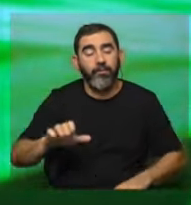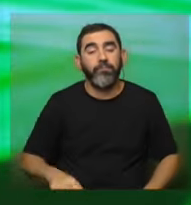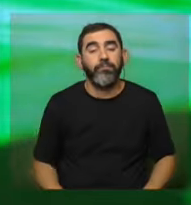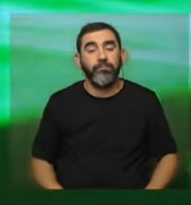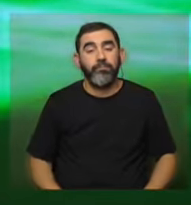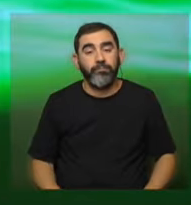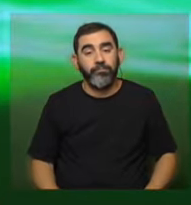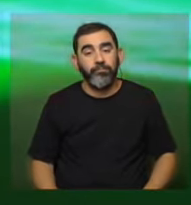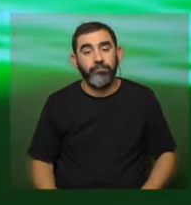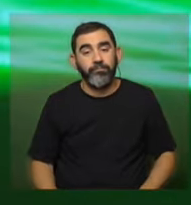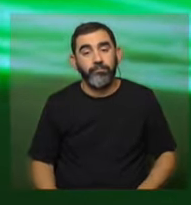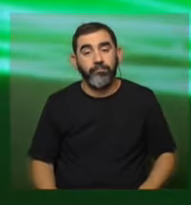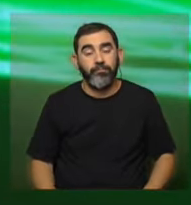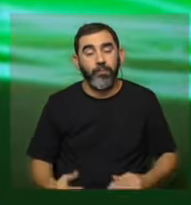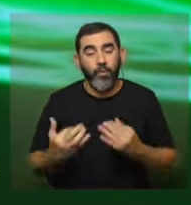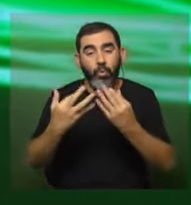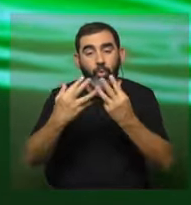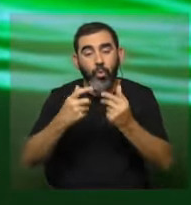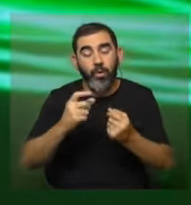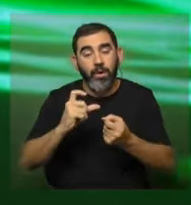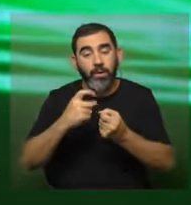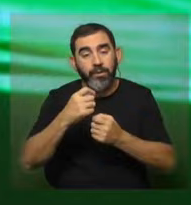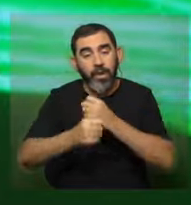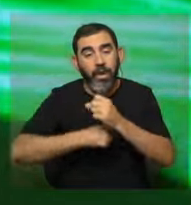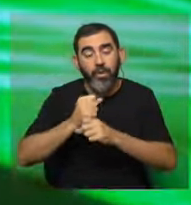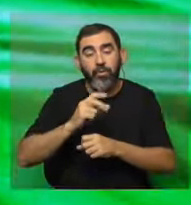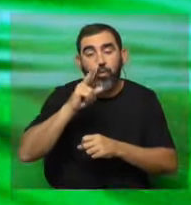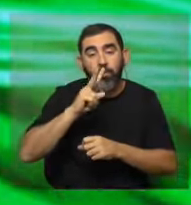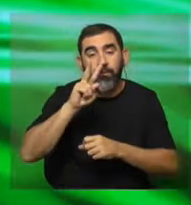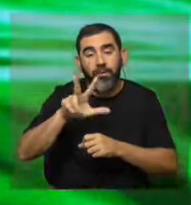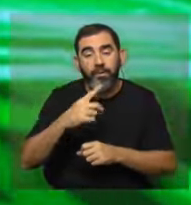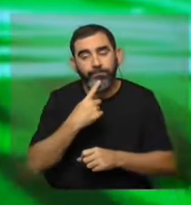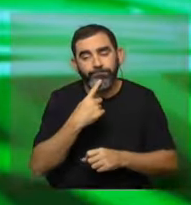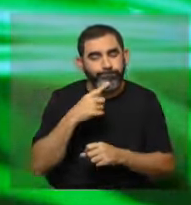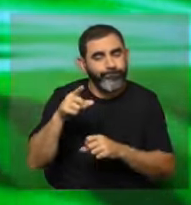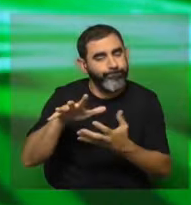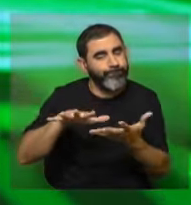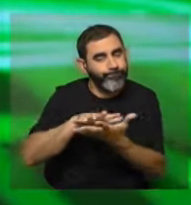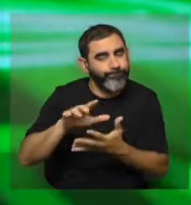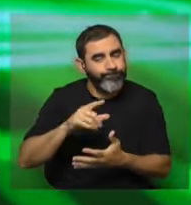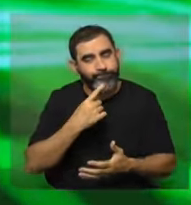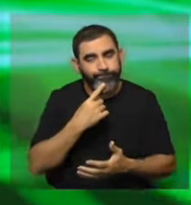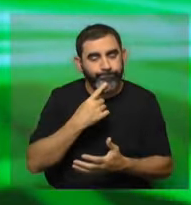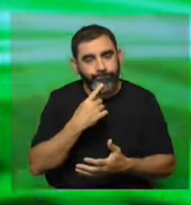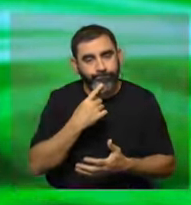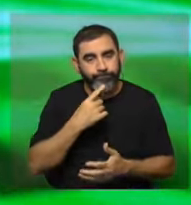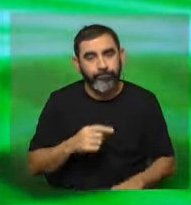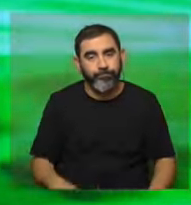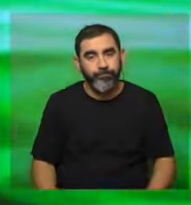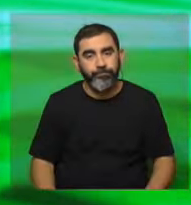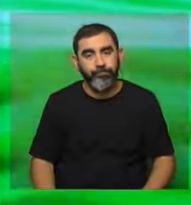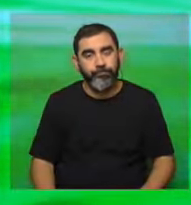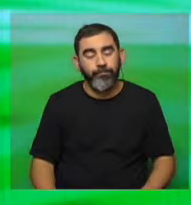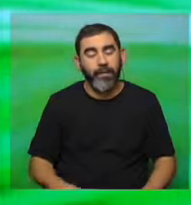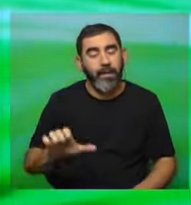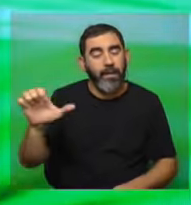empresas la organización sindical tuvo todo el año 2023 con la sospecha que esto pasaba tod la sospecha en